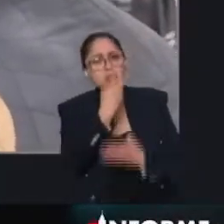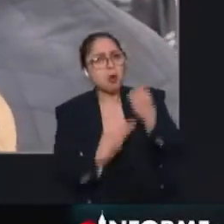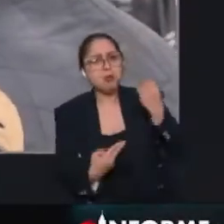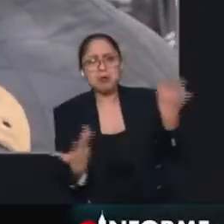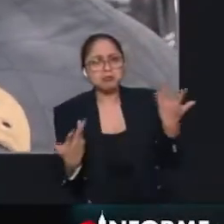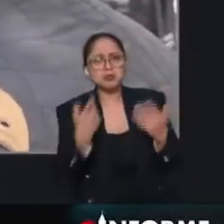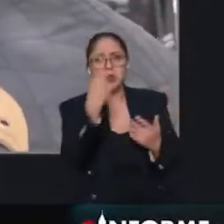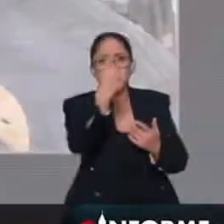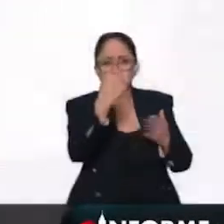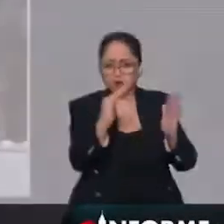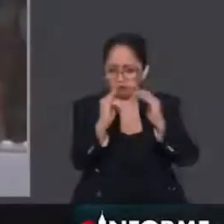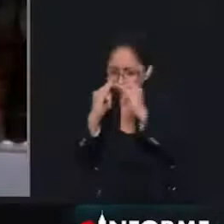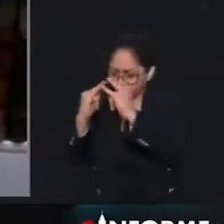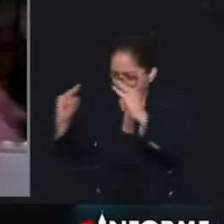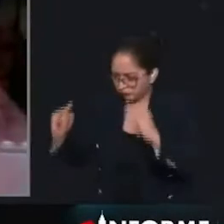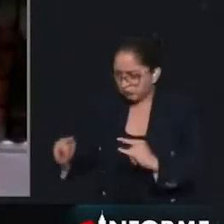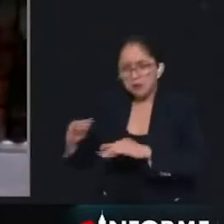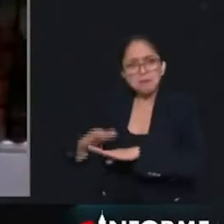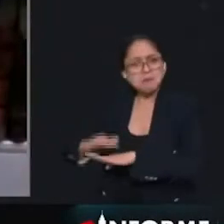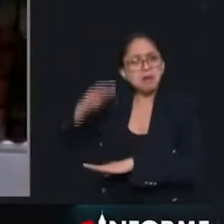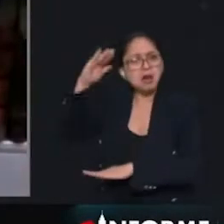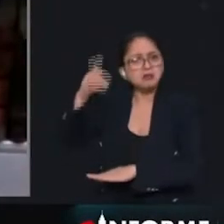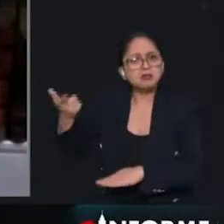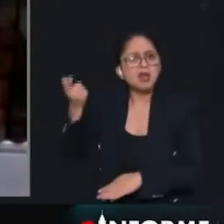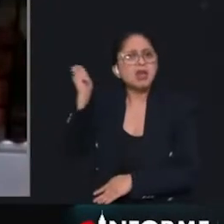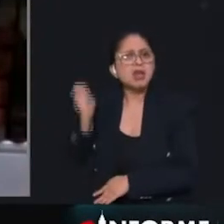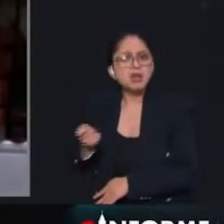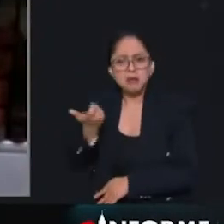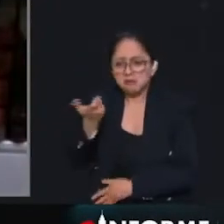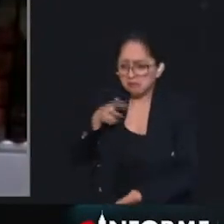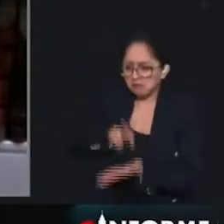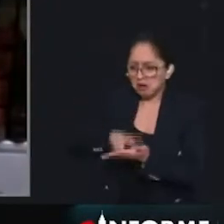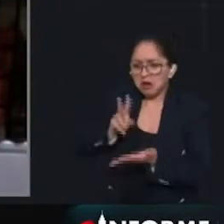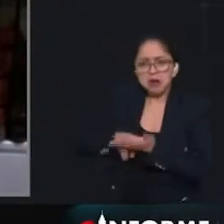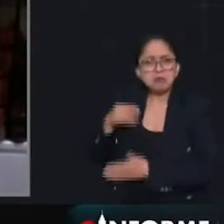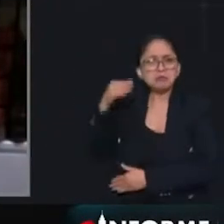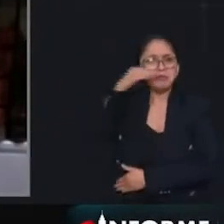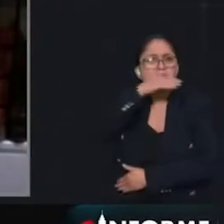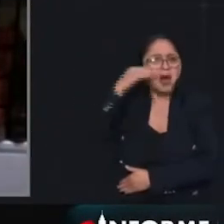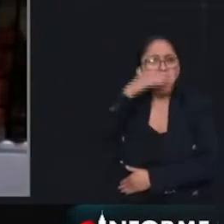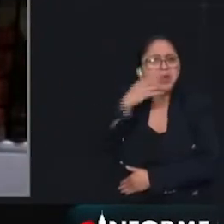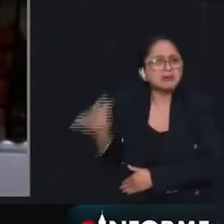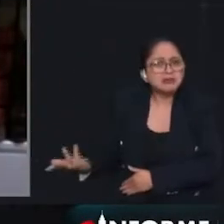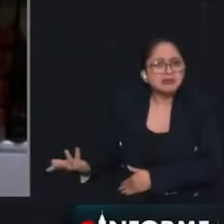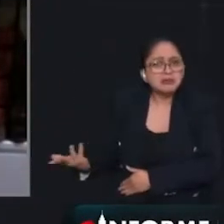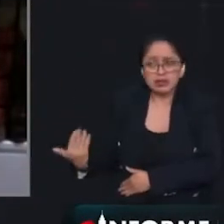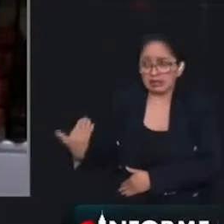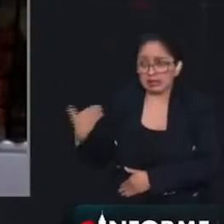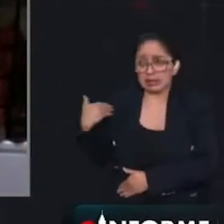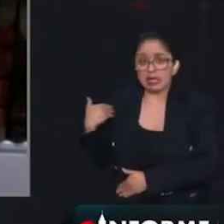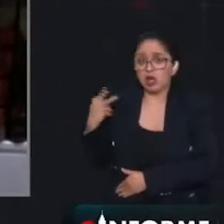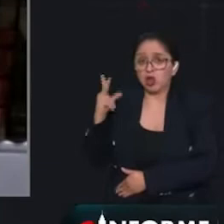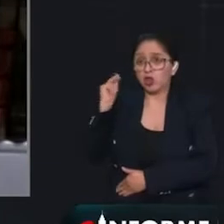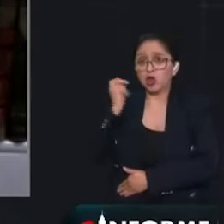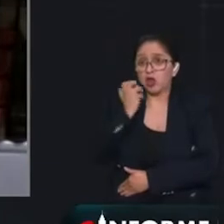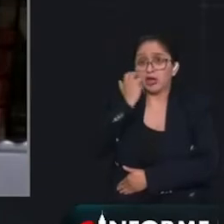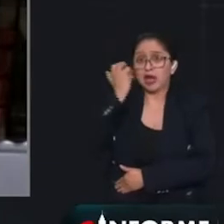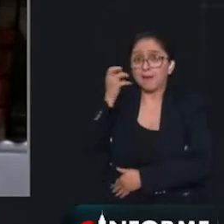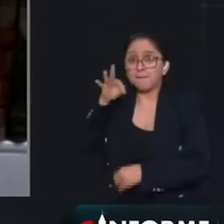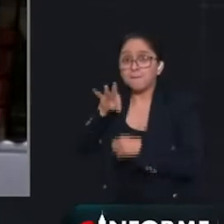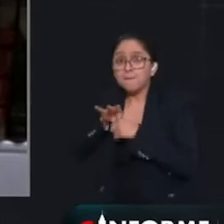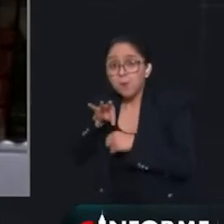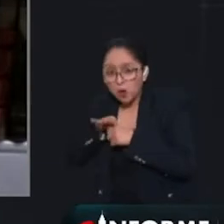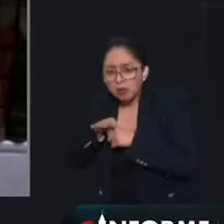una casilla más y hubiera salido prácticamente gratis. Entonces, como decidieron no hacerlo en estas fechas, y yo sí